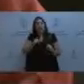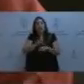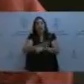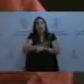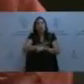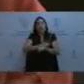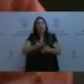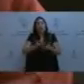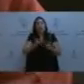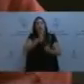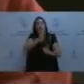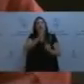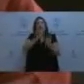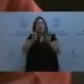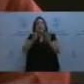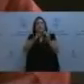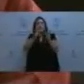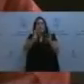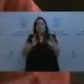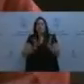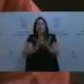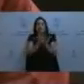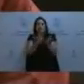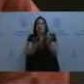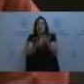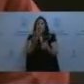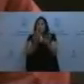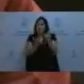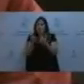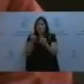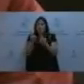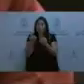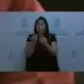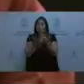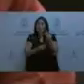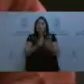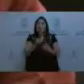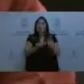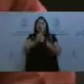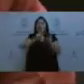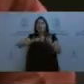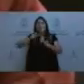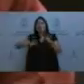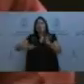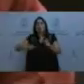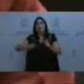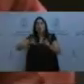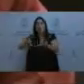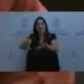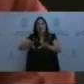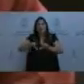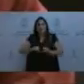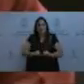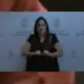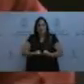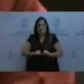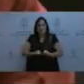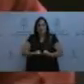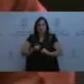Presidencia 46 viviendas, algunas de las cuales están siendo utilizadas por personas refugiadas. Se